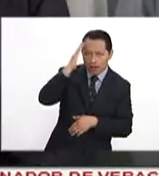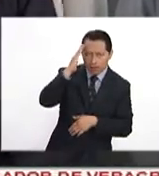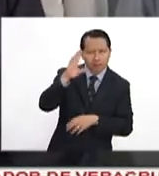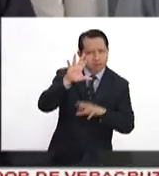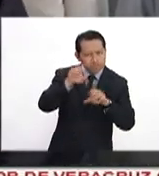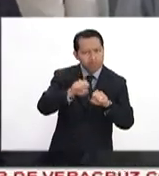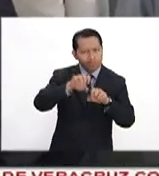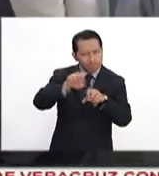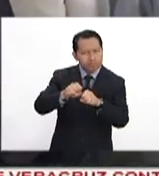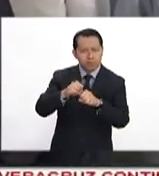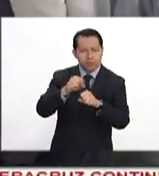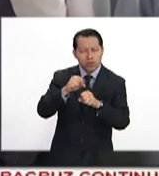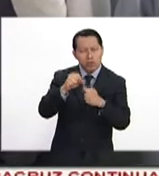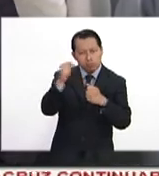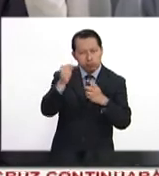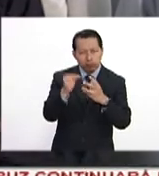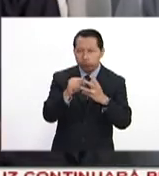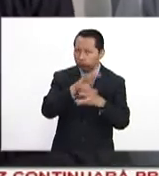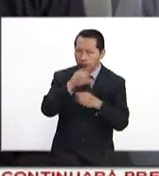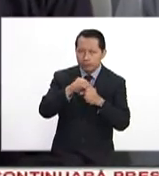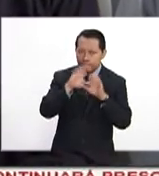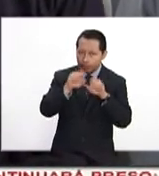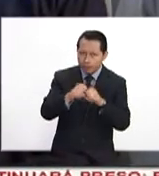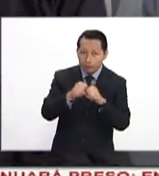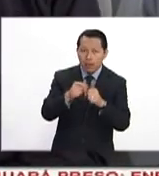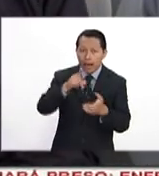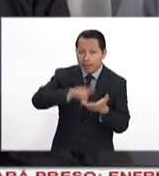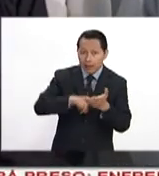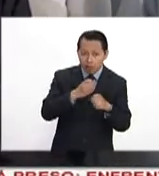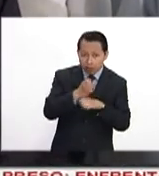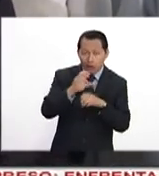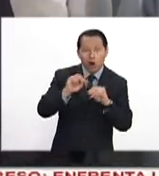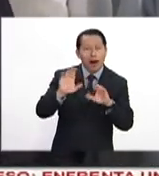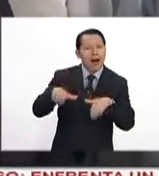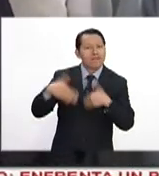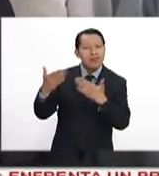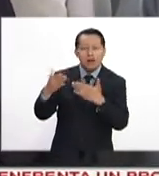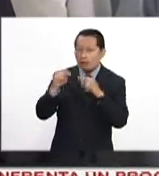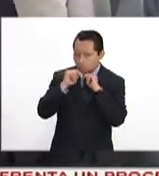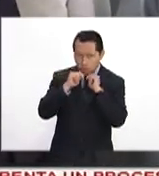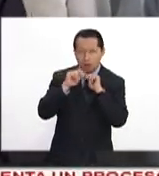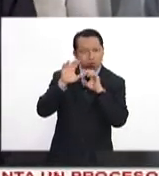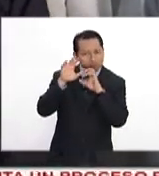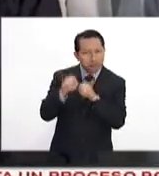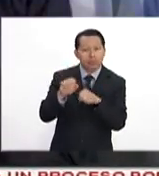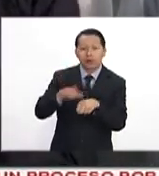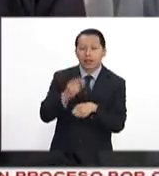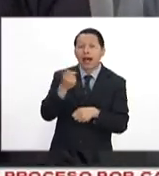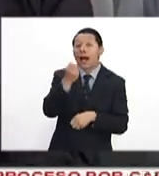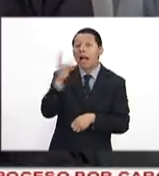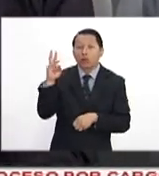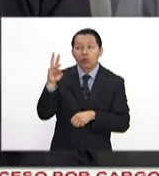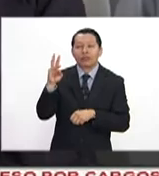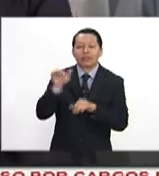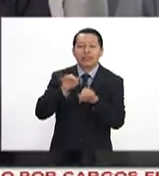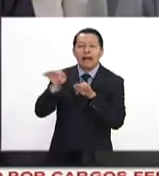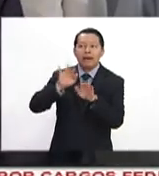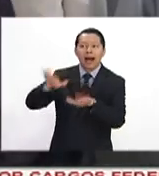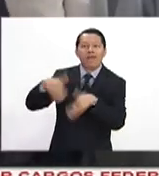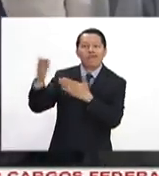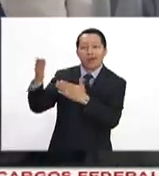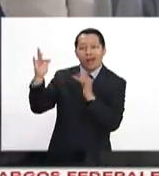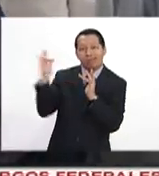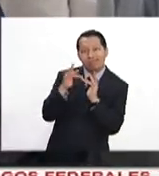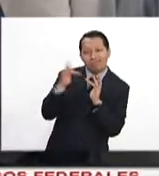uno a uno de ellos. Estén en el Estado o estén fuera del Estado, porque algunos están operando fuera del Estado, pero algunos están